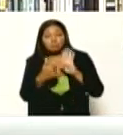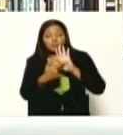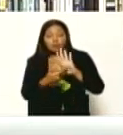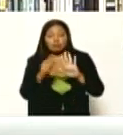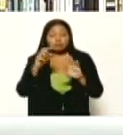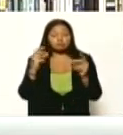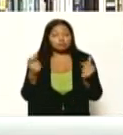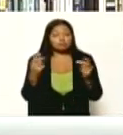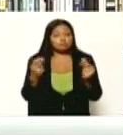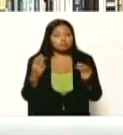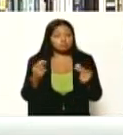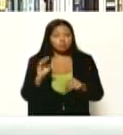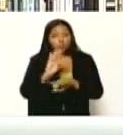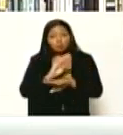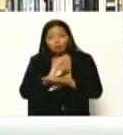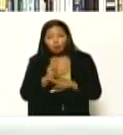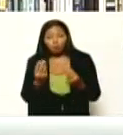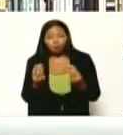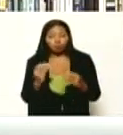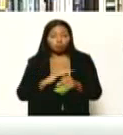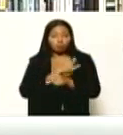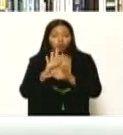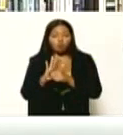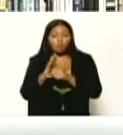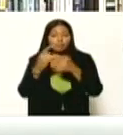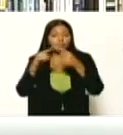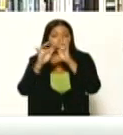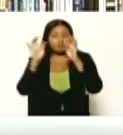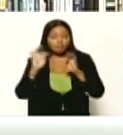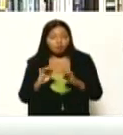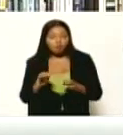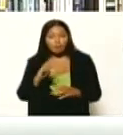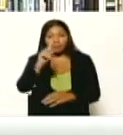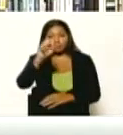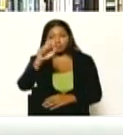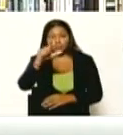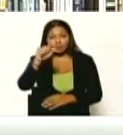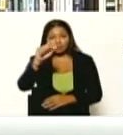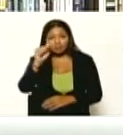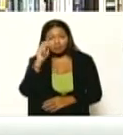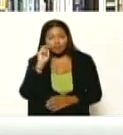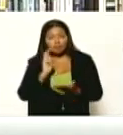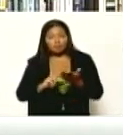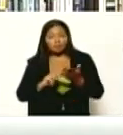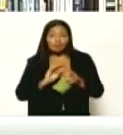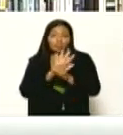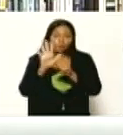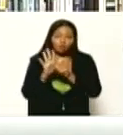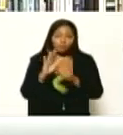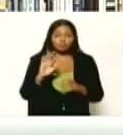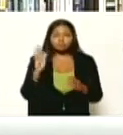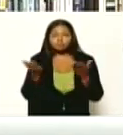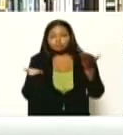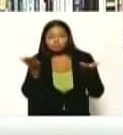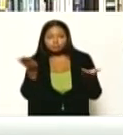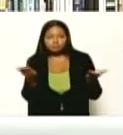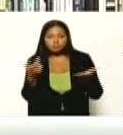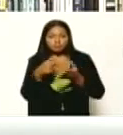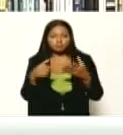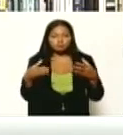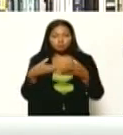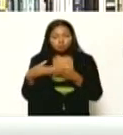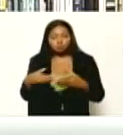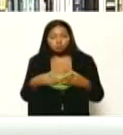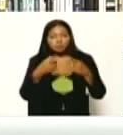la alerta que le estamos enviando. Esta es la realidad de la del coronavirus, pues. Van apareciendo cepas,